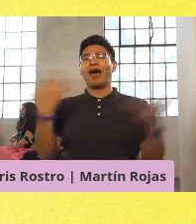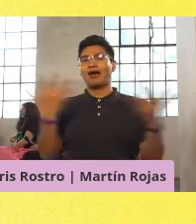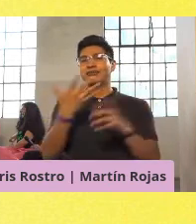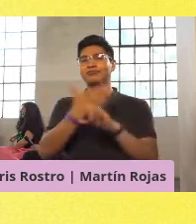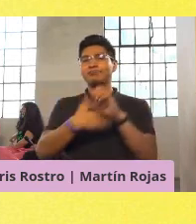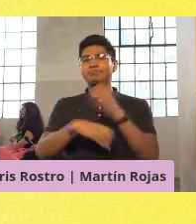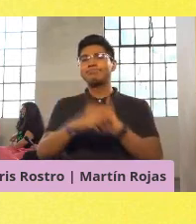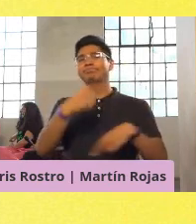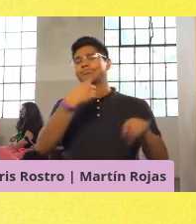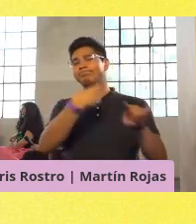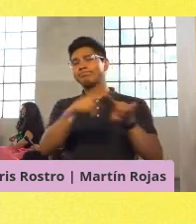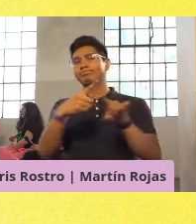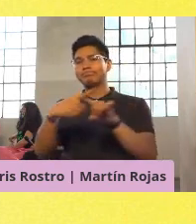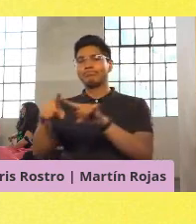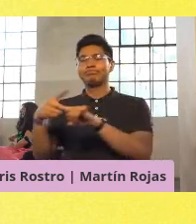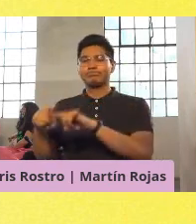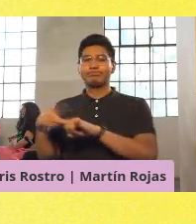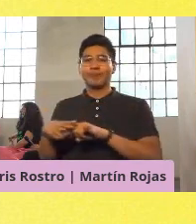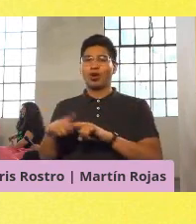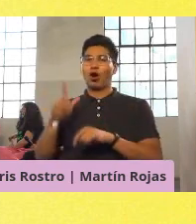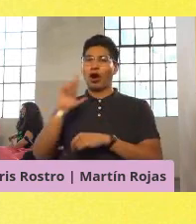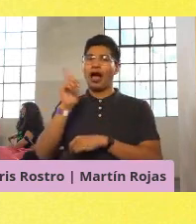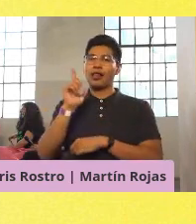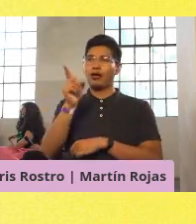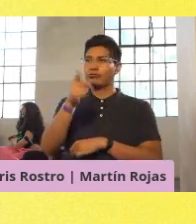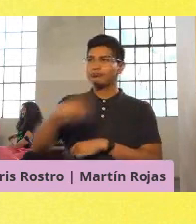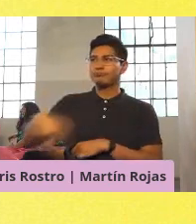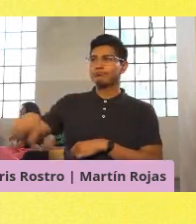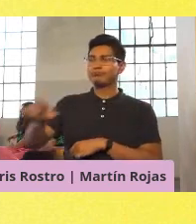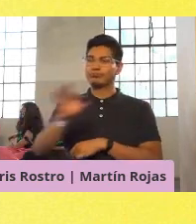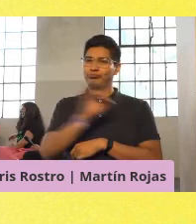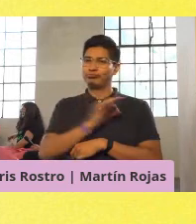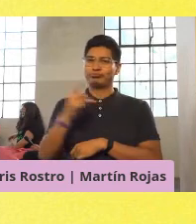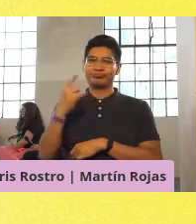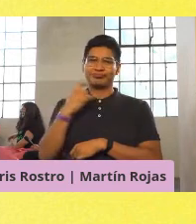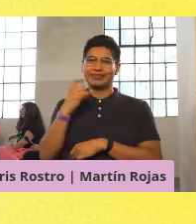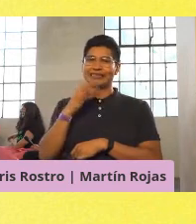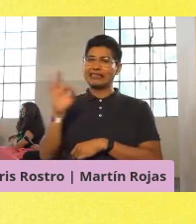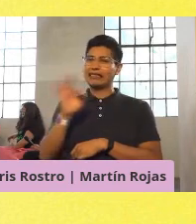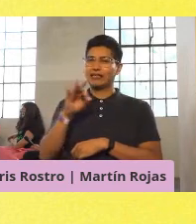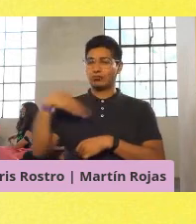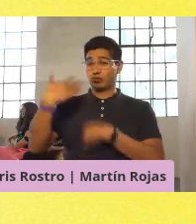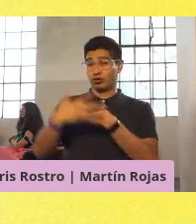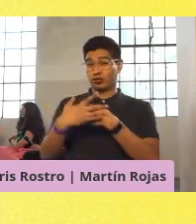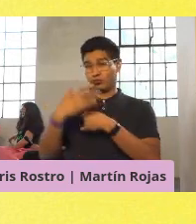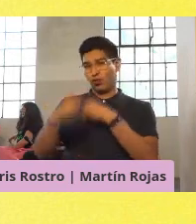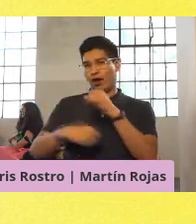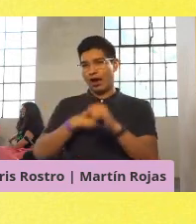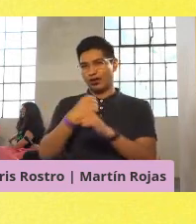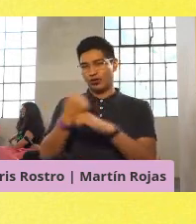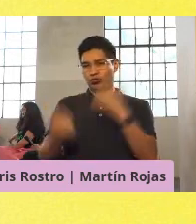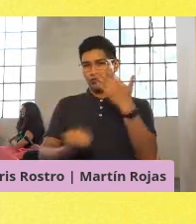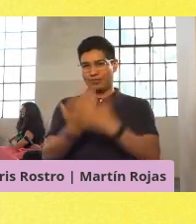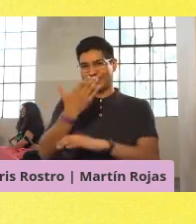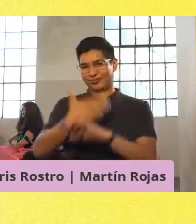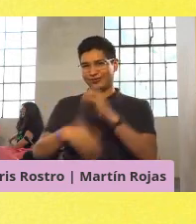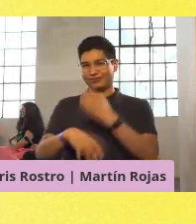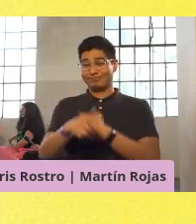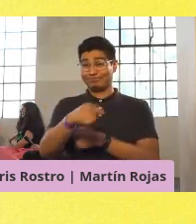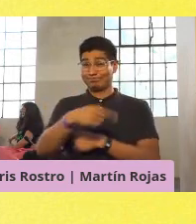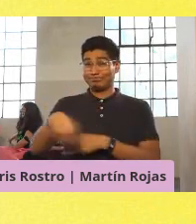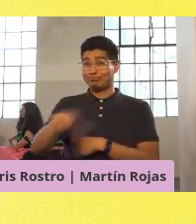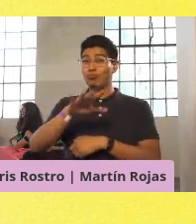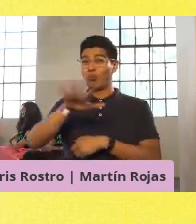como desde la narrativa, entonces esperemos que, pues, no sé, seguro el próximo año va a estar lleno como de más cositas así. Escuchen nuestro podcast